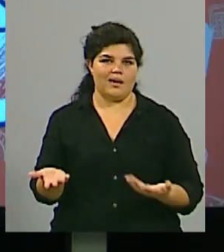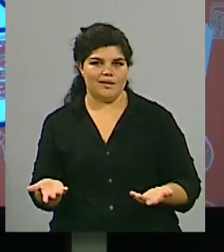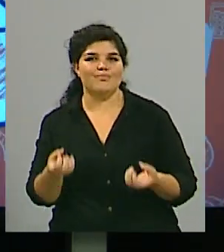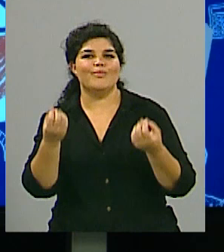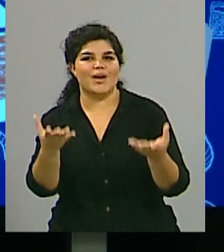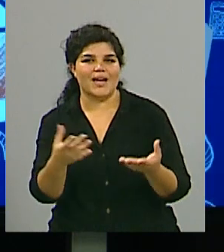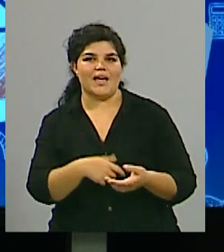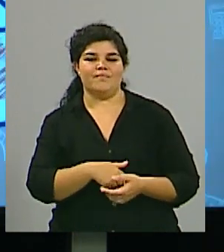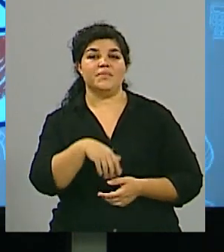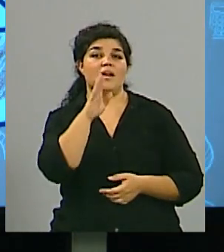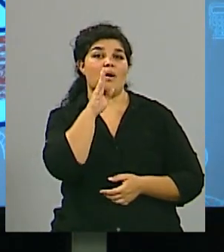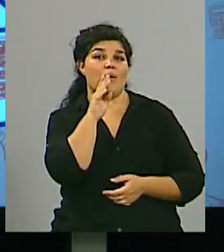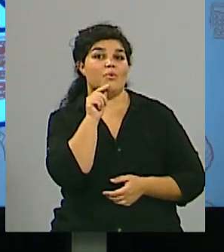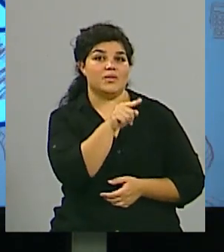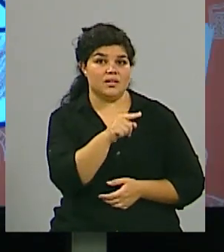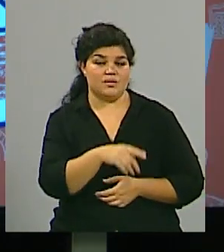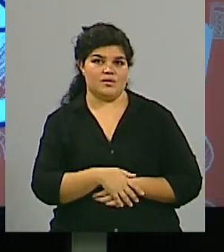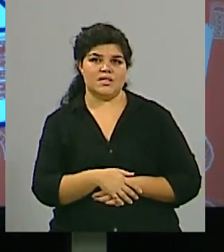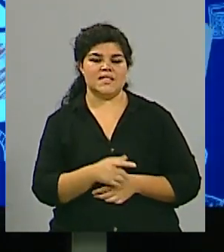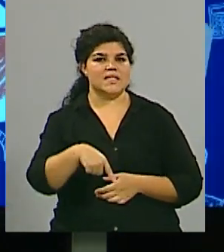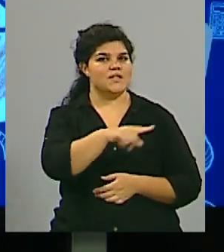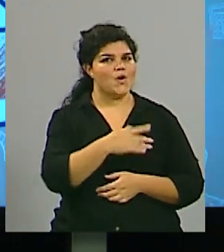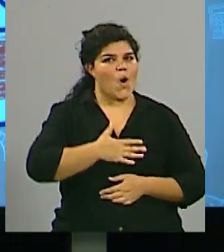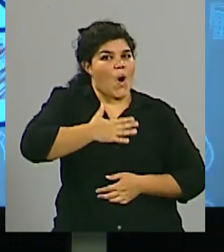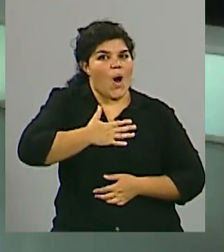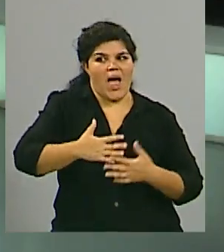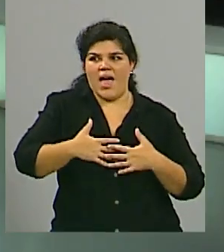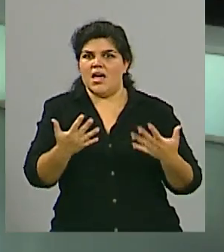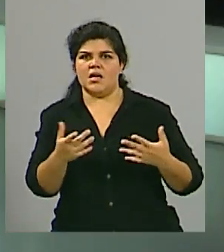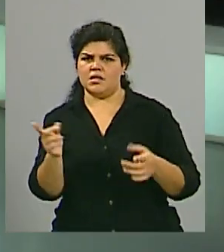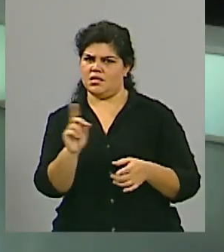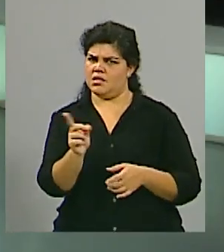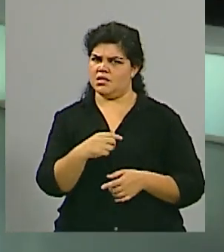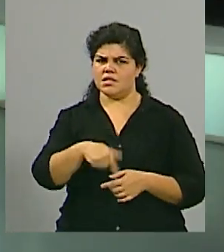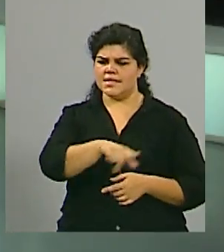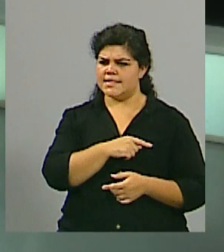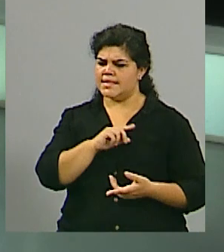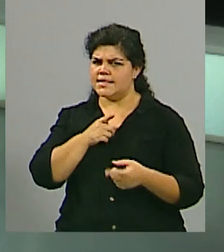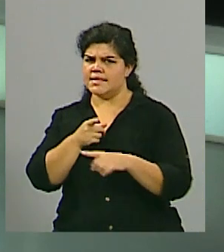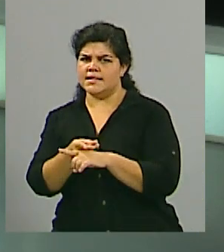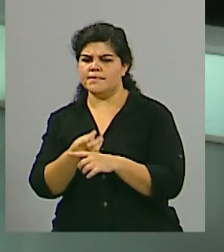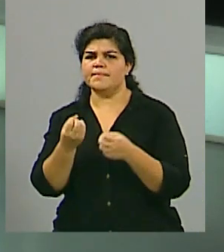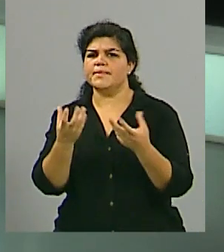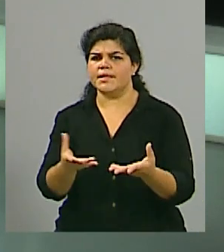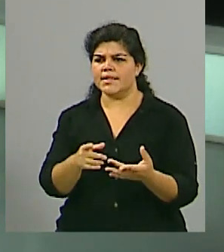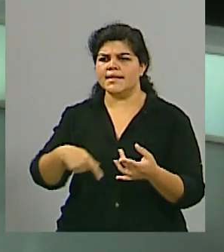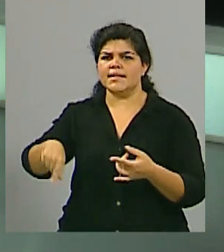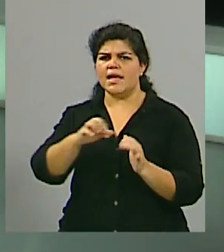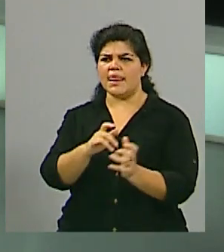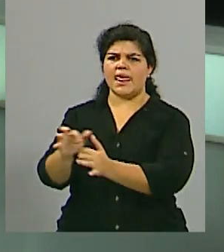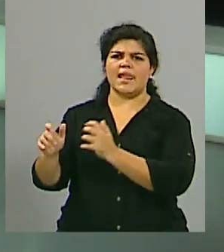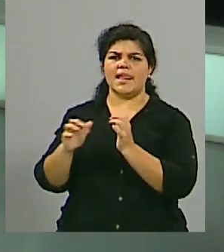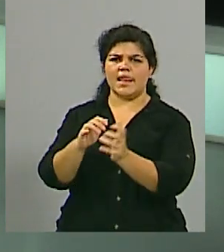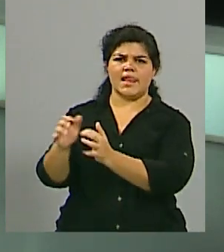Estados Unidos respecto al hecho de que se estén discutiendo, y con razón y conforme con recursos, se estén disputando